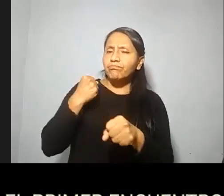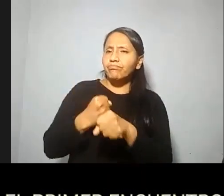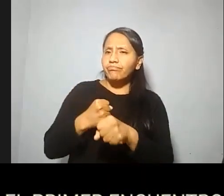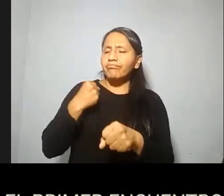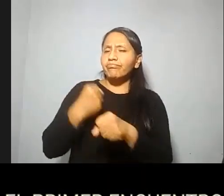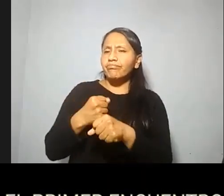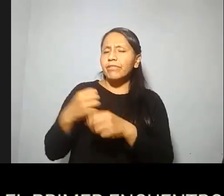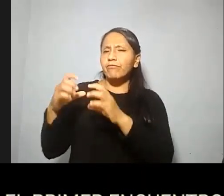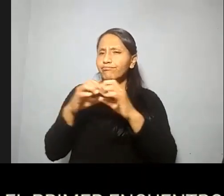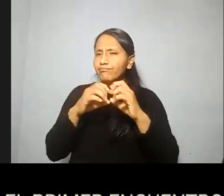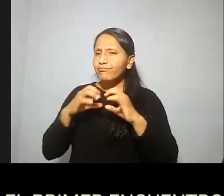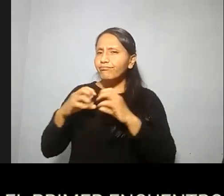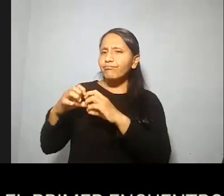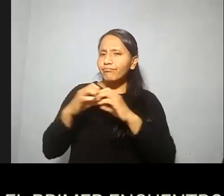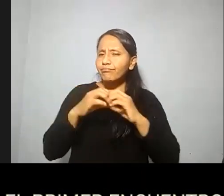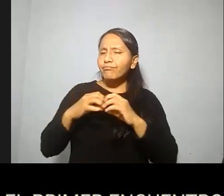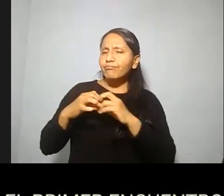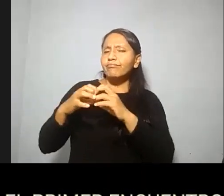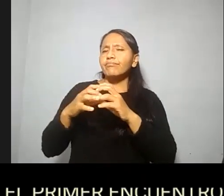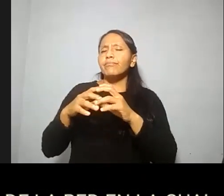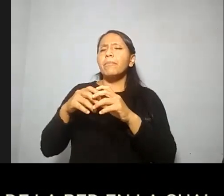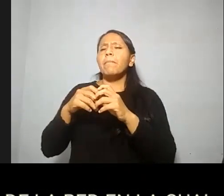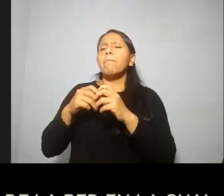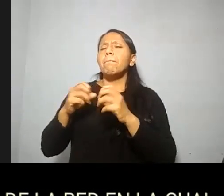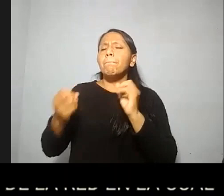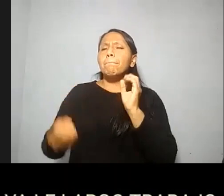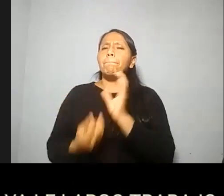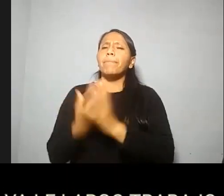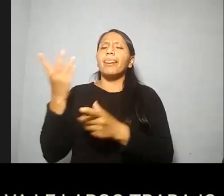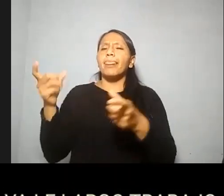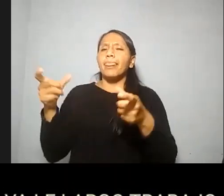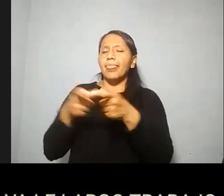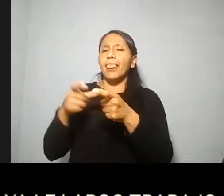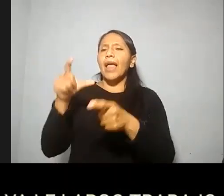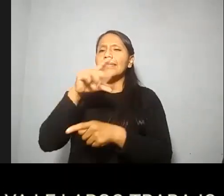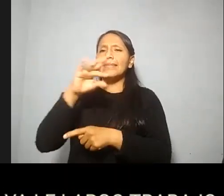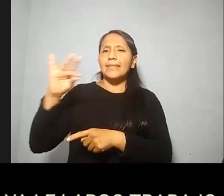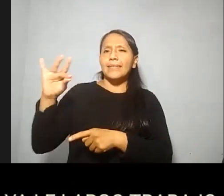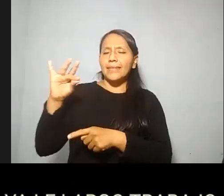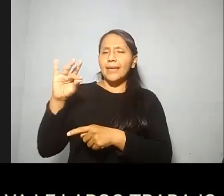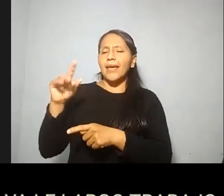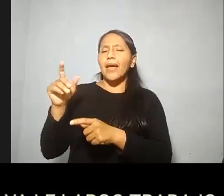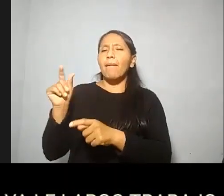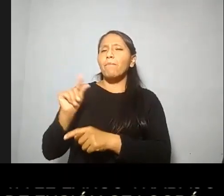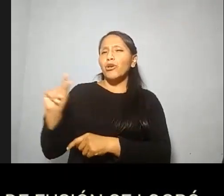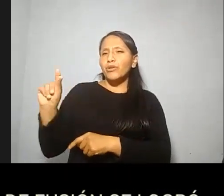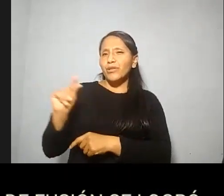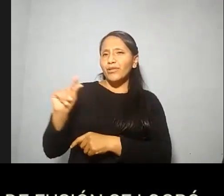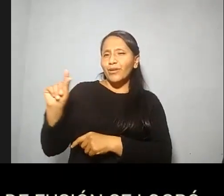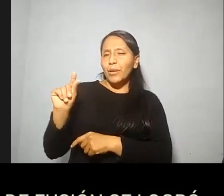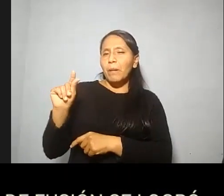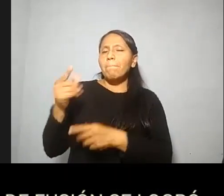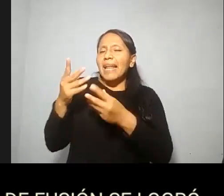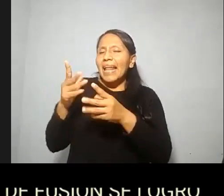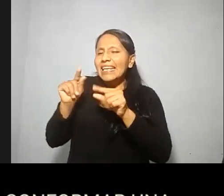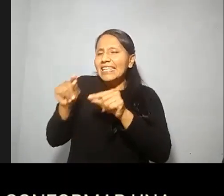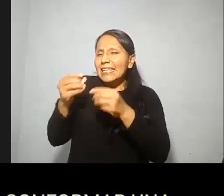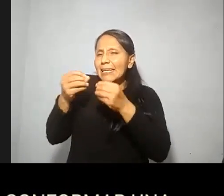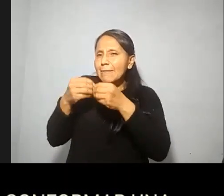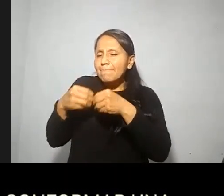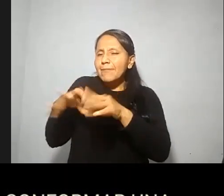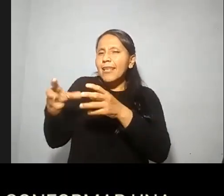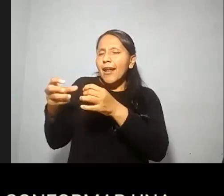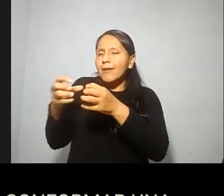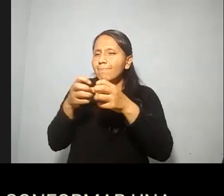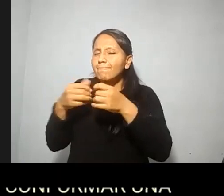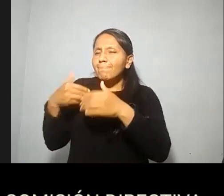discusión, se logró conformar una comisión directiva provisoria para empezar a discutir y llevar adelante